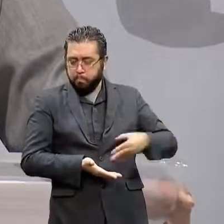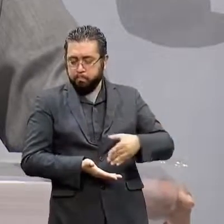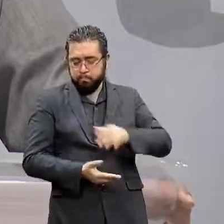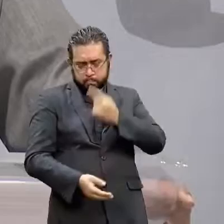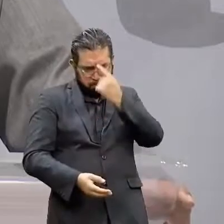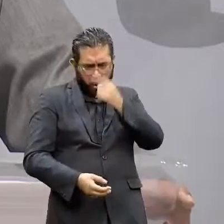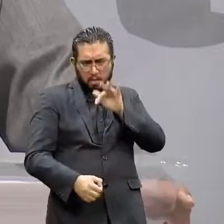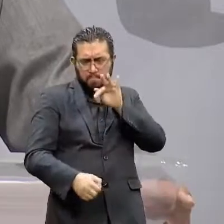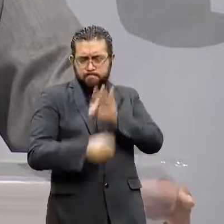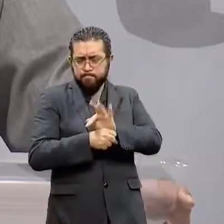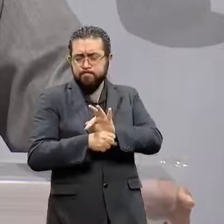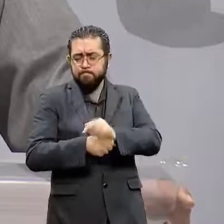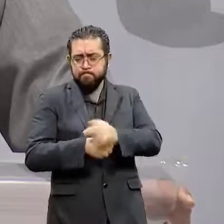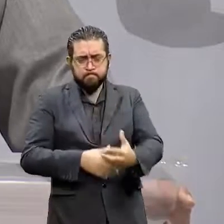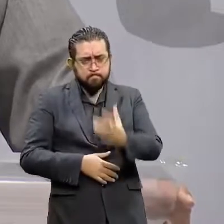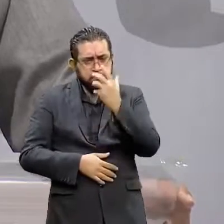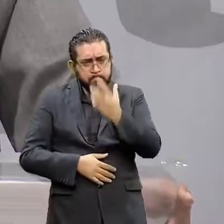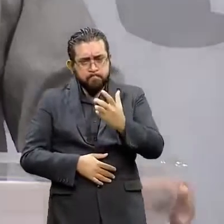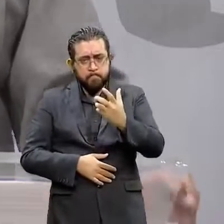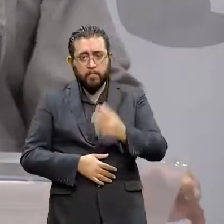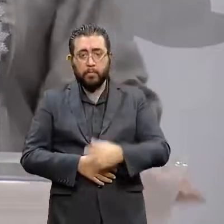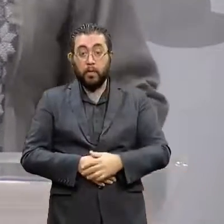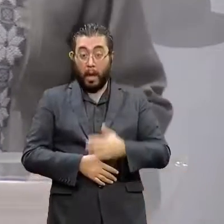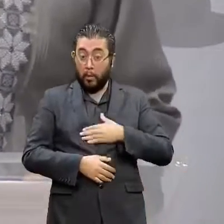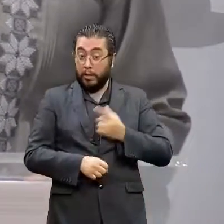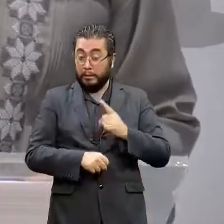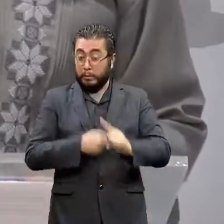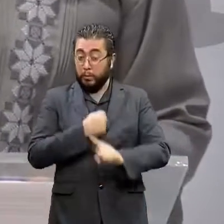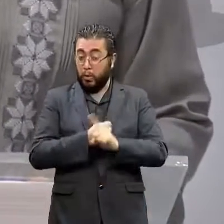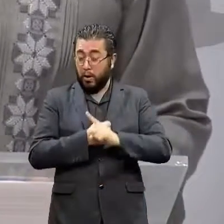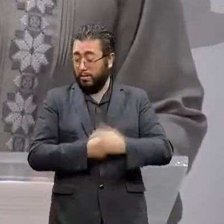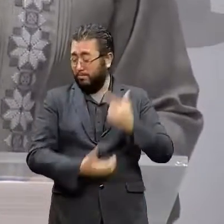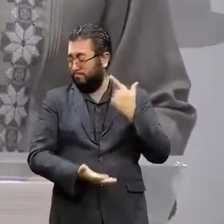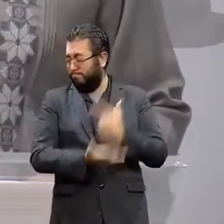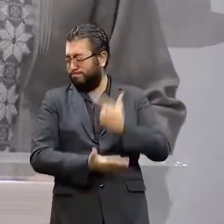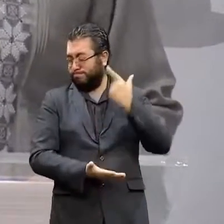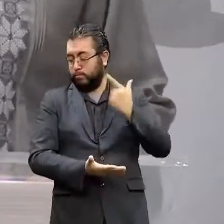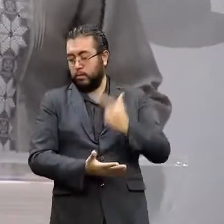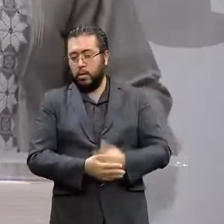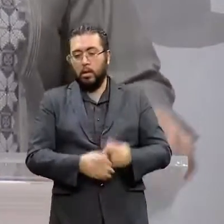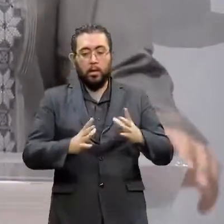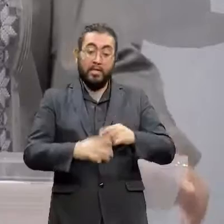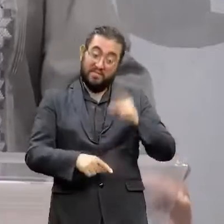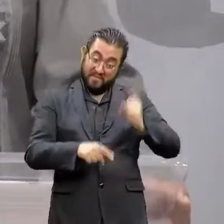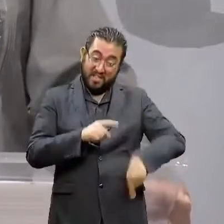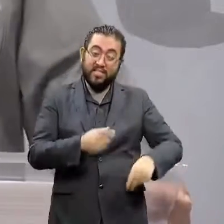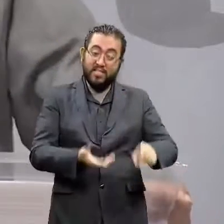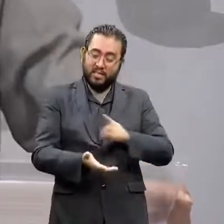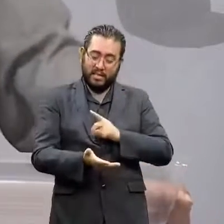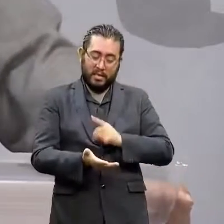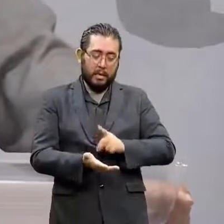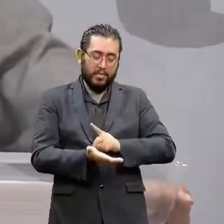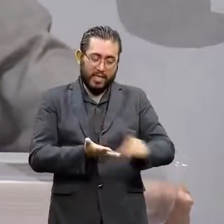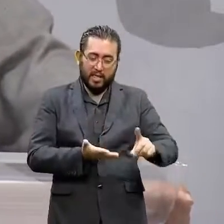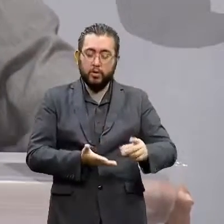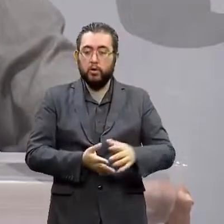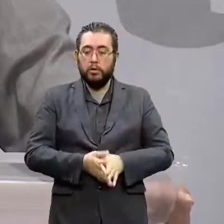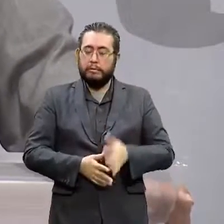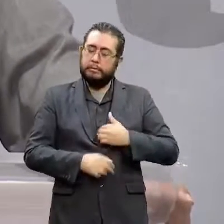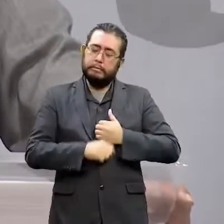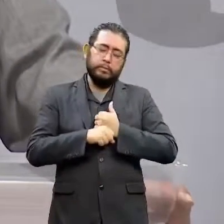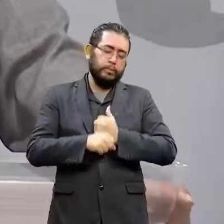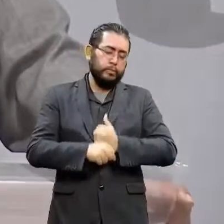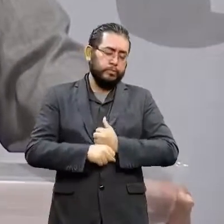enfrentar la grave crisis que tenemos en materia de Derechos Humanos la herencia más dolorosa que